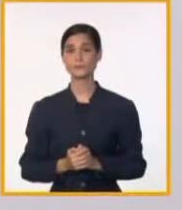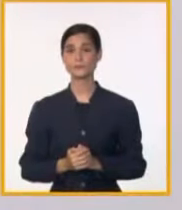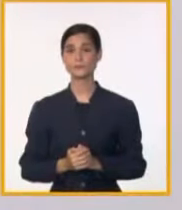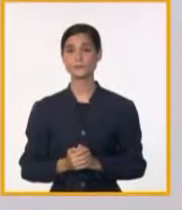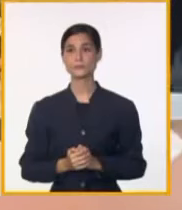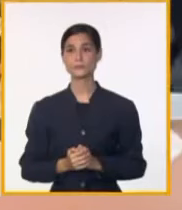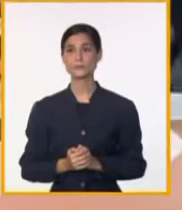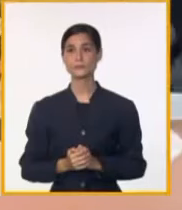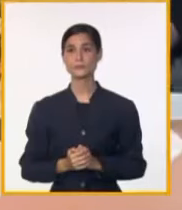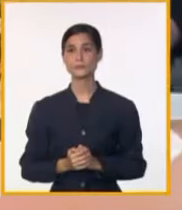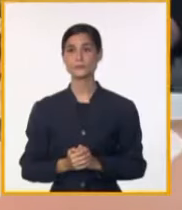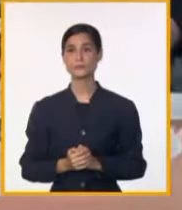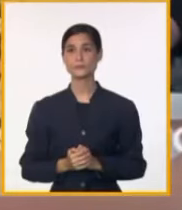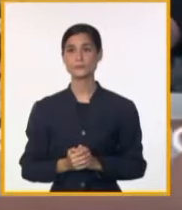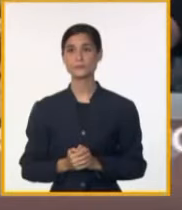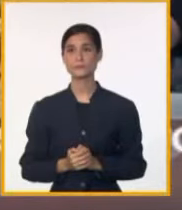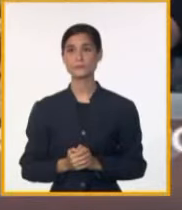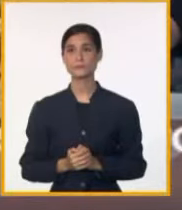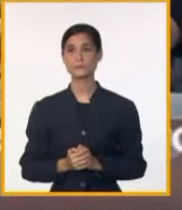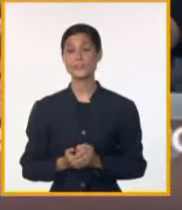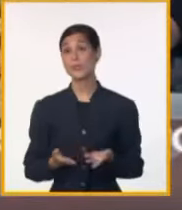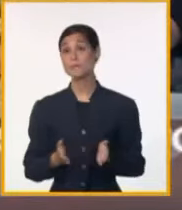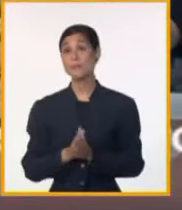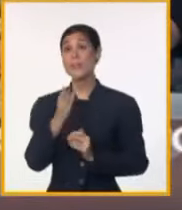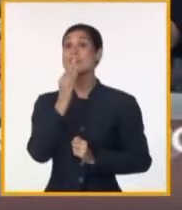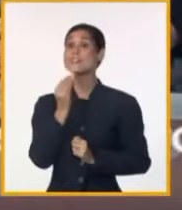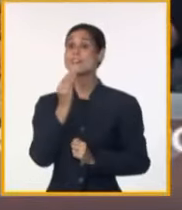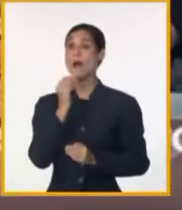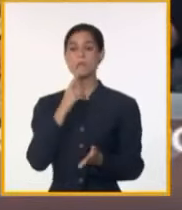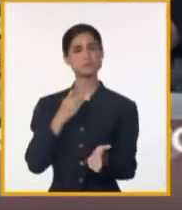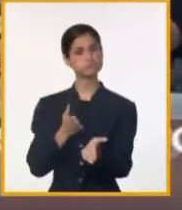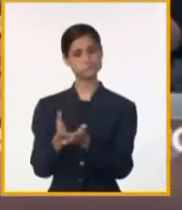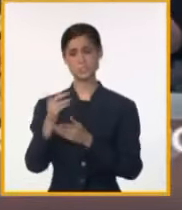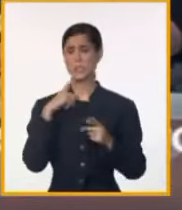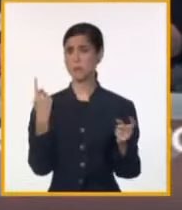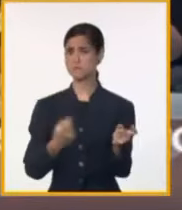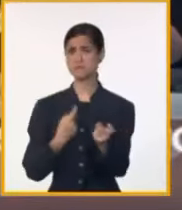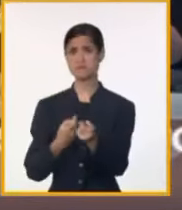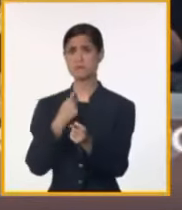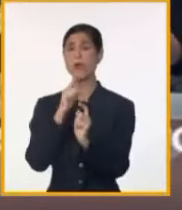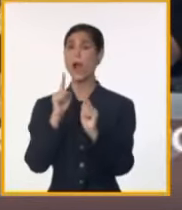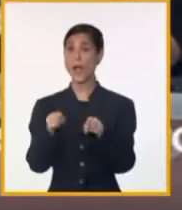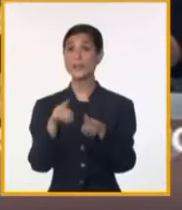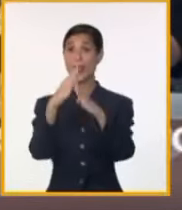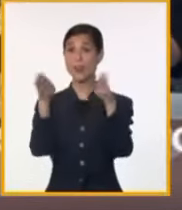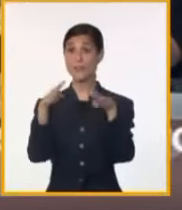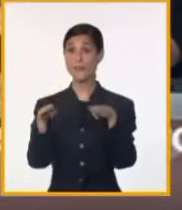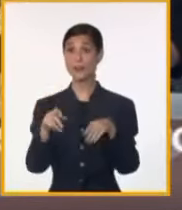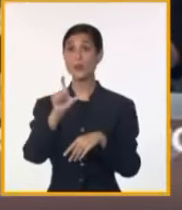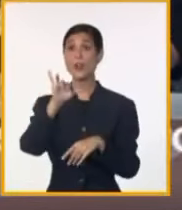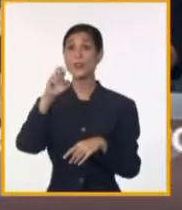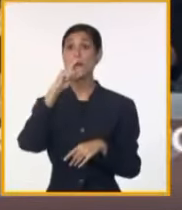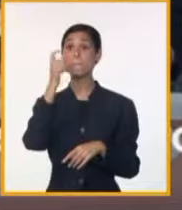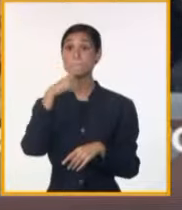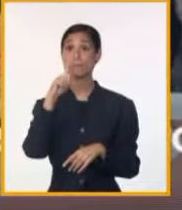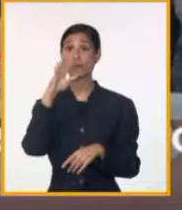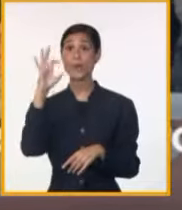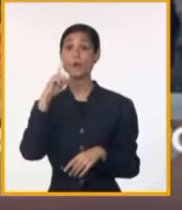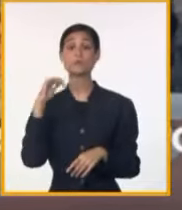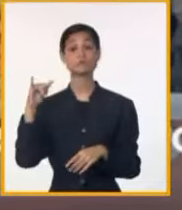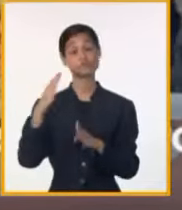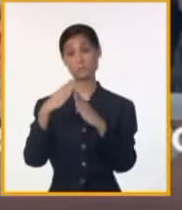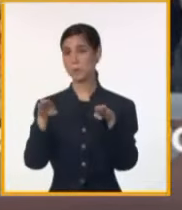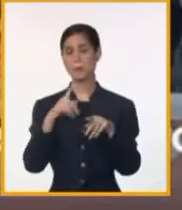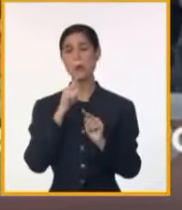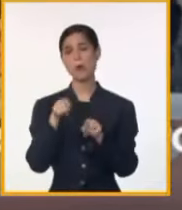meses y mientras Israel mantiene su ofensiva contra gesol en el Líbano el otro frente la frontera norte por primera vez cohetes de la milicia islamista